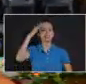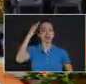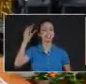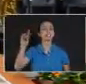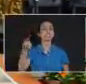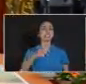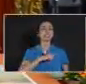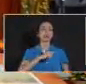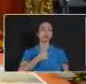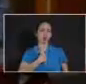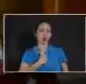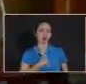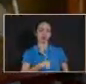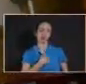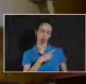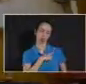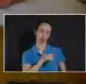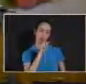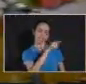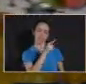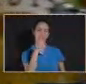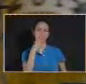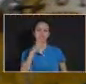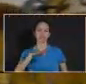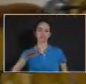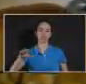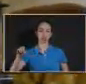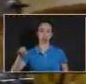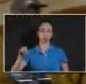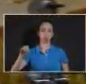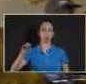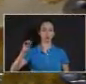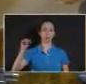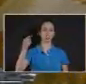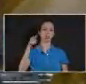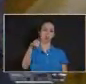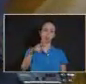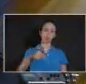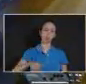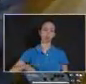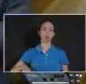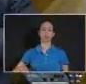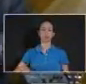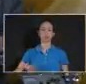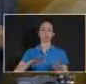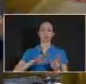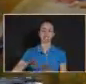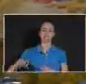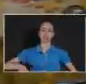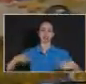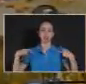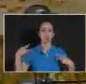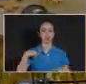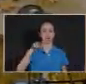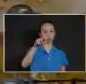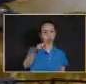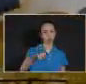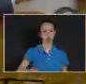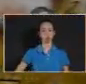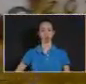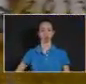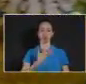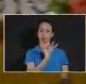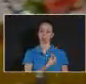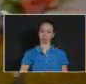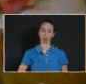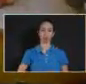Él dice, no, yo soy aquel niño, aquel muchacho que tú dejaste vivo para tu desgracia aquella vez que 15 de